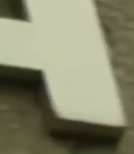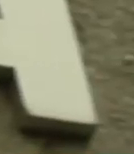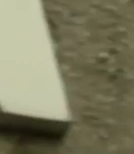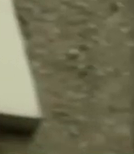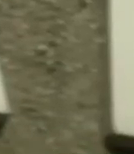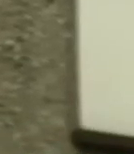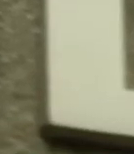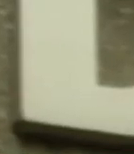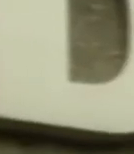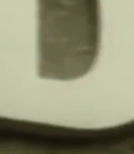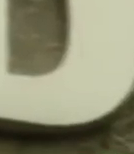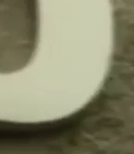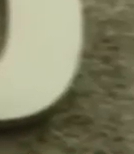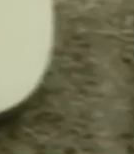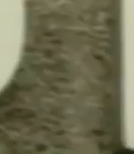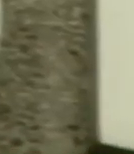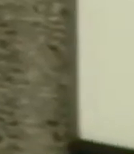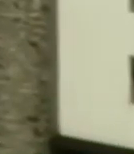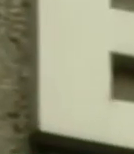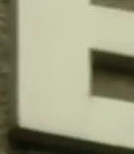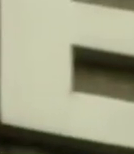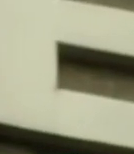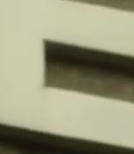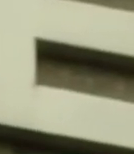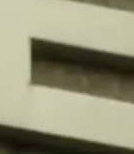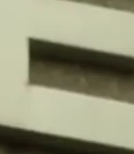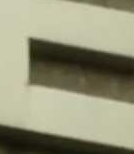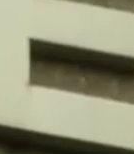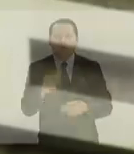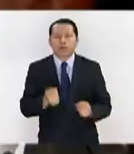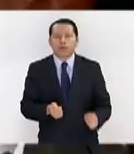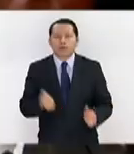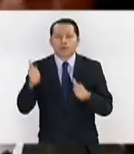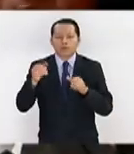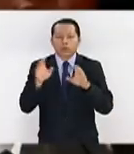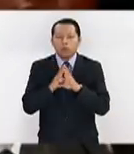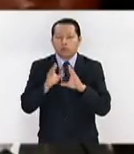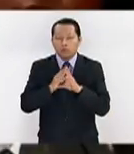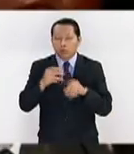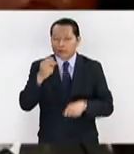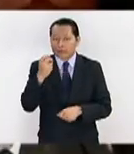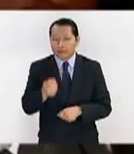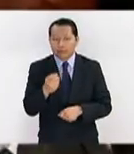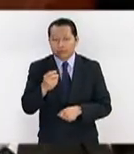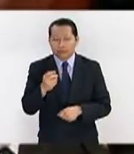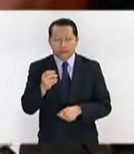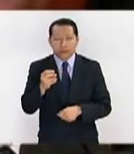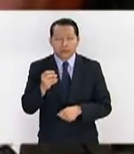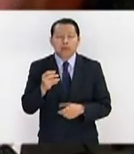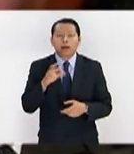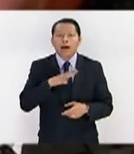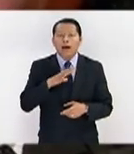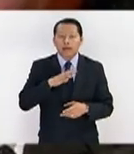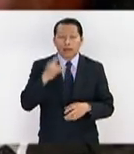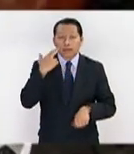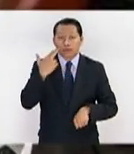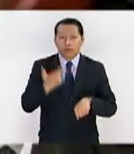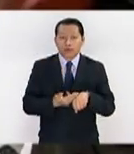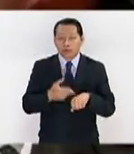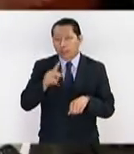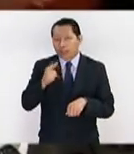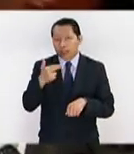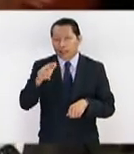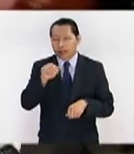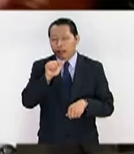la remoción del cargo. Le recuerdo que Nieto Castillo fue removido de ese despacho por el encargado de despacho de la